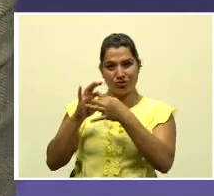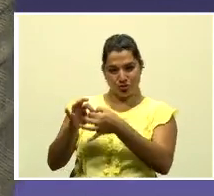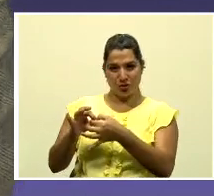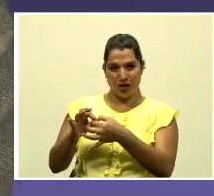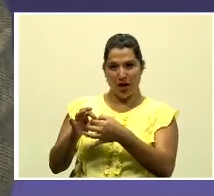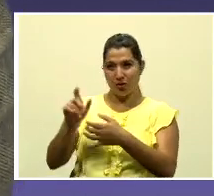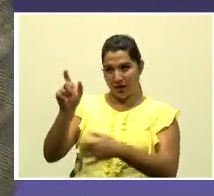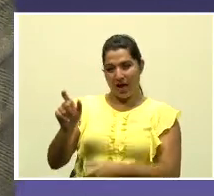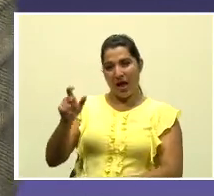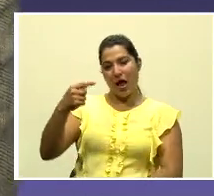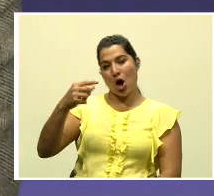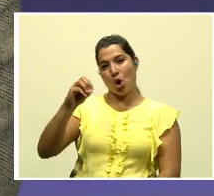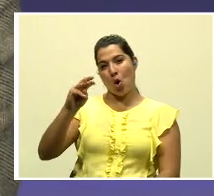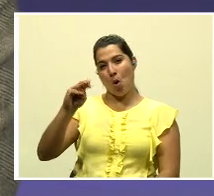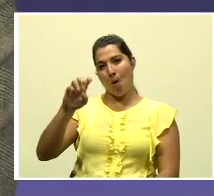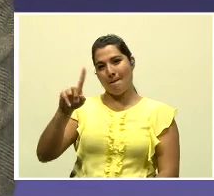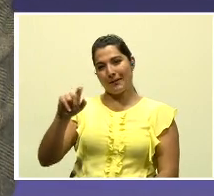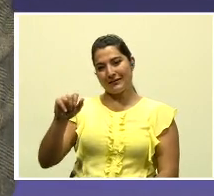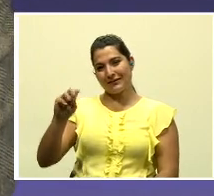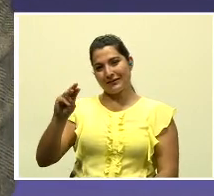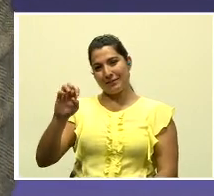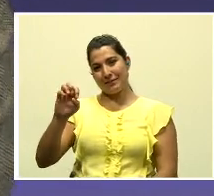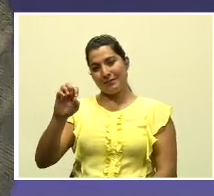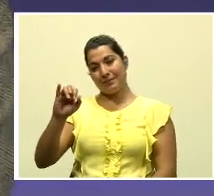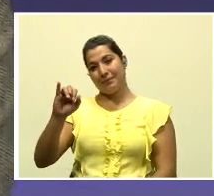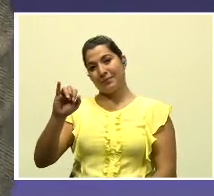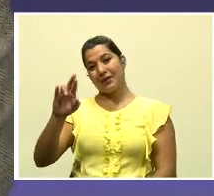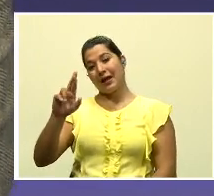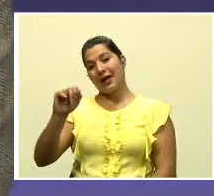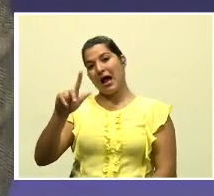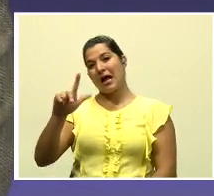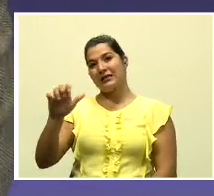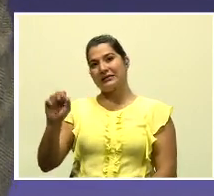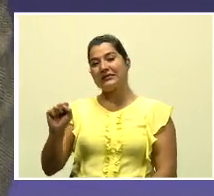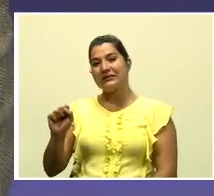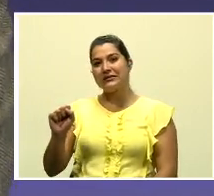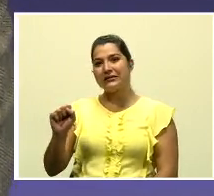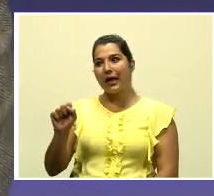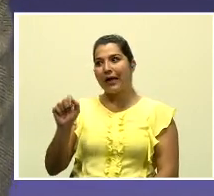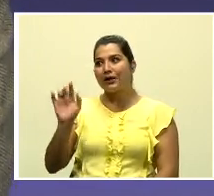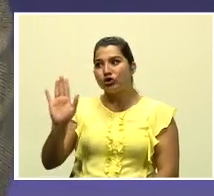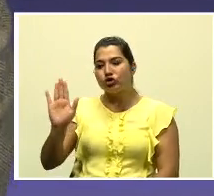fue Gómez Miralles? Nos da una visión